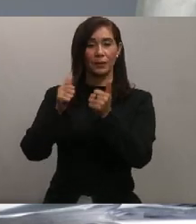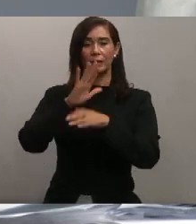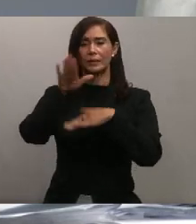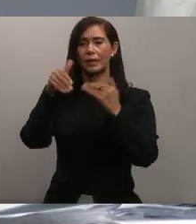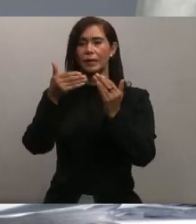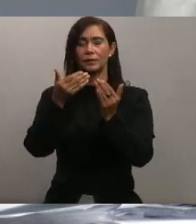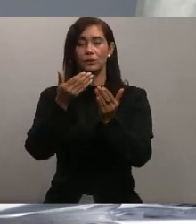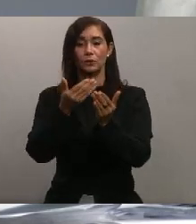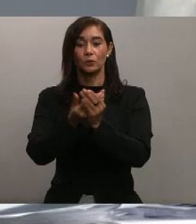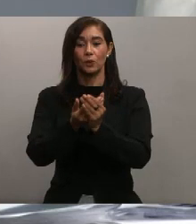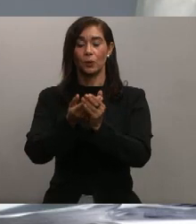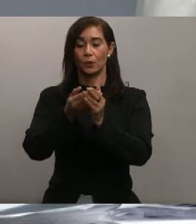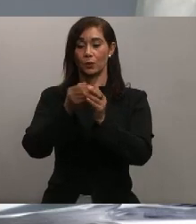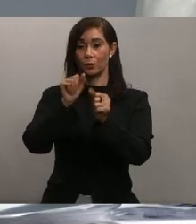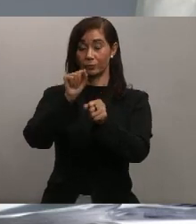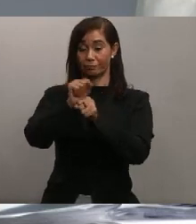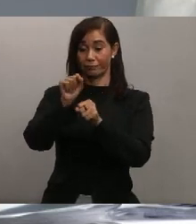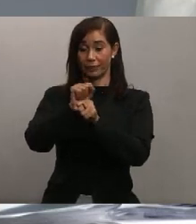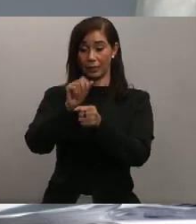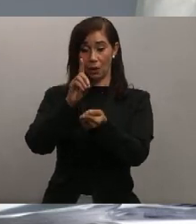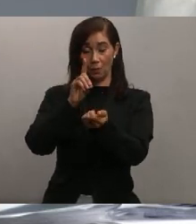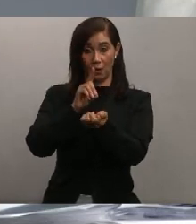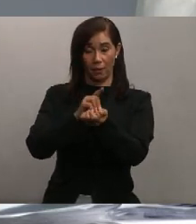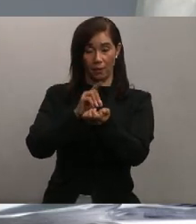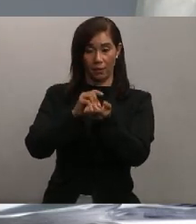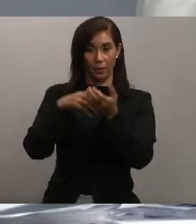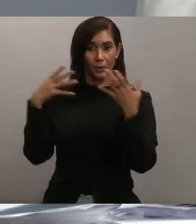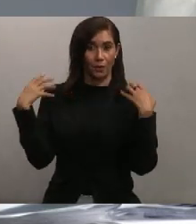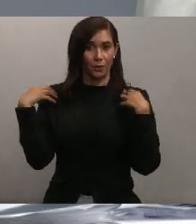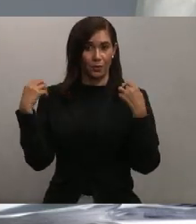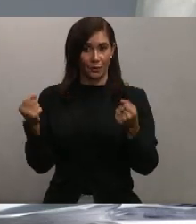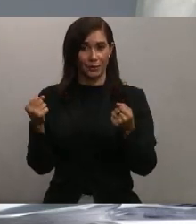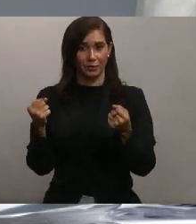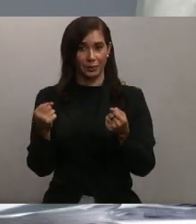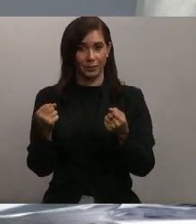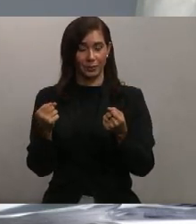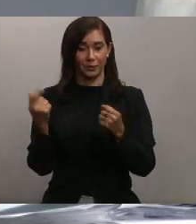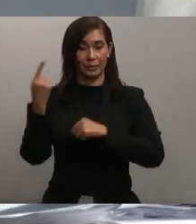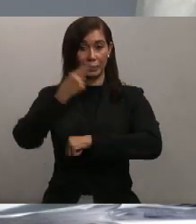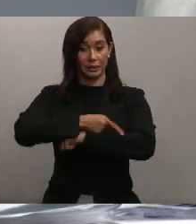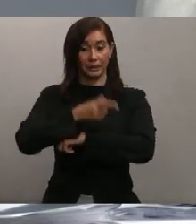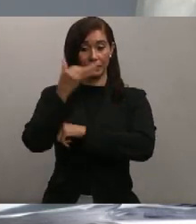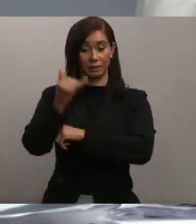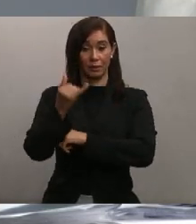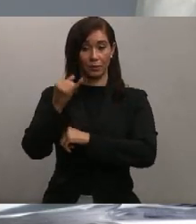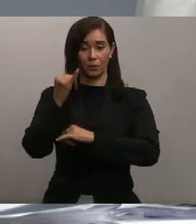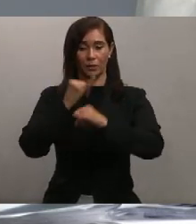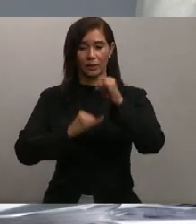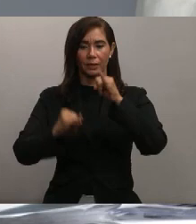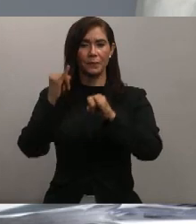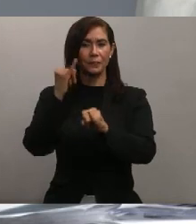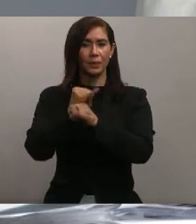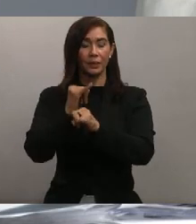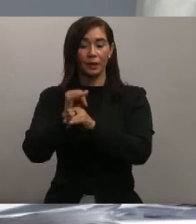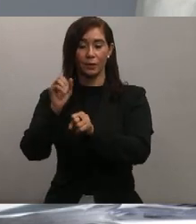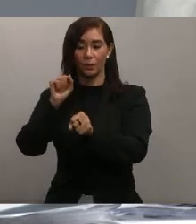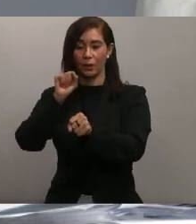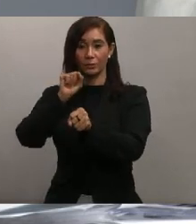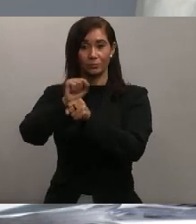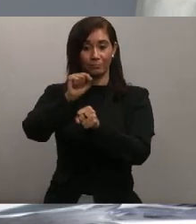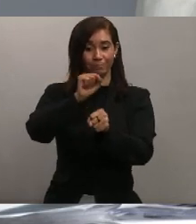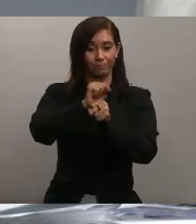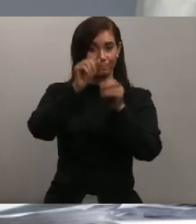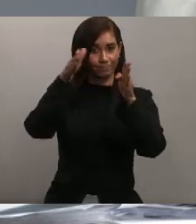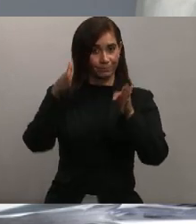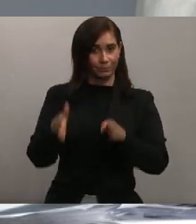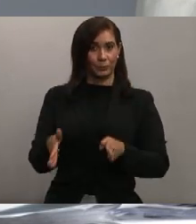de la salud y en general que hoy celebran el Día Internacional del Trabajo y en